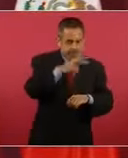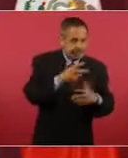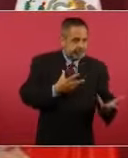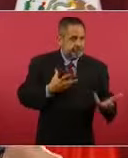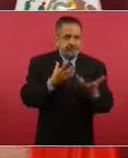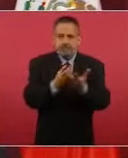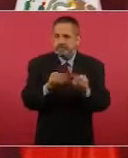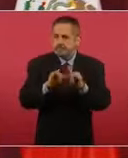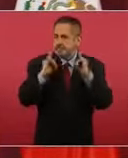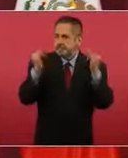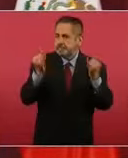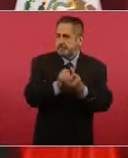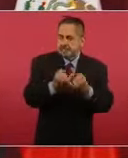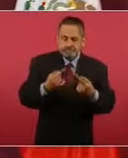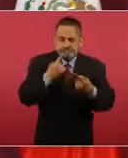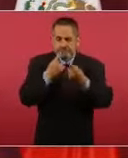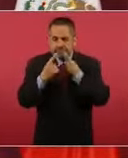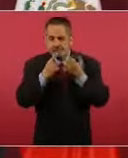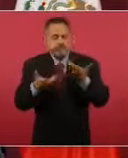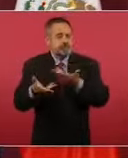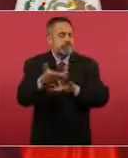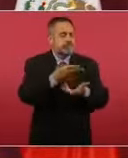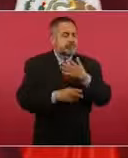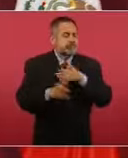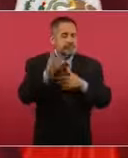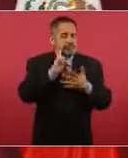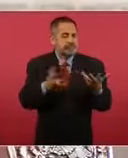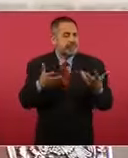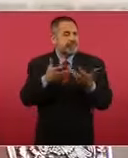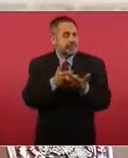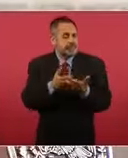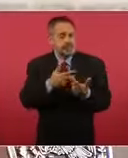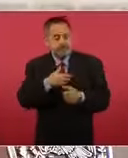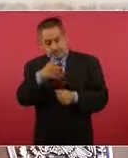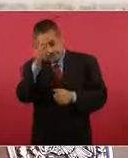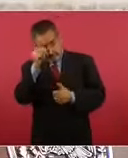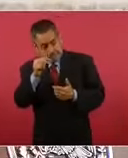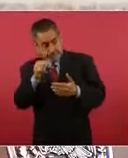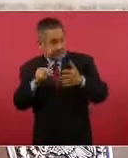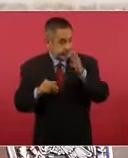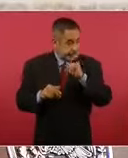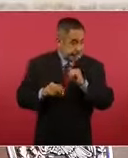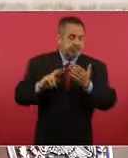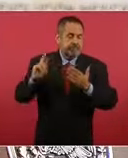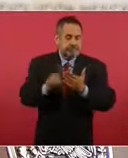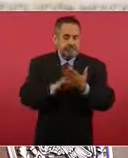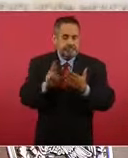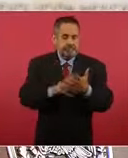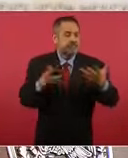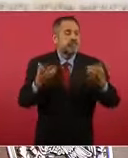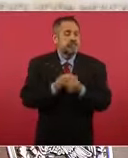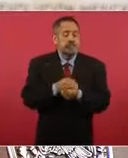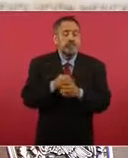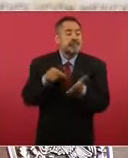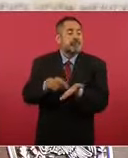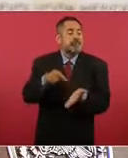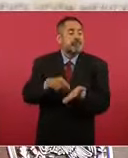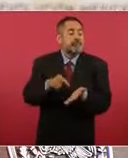para y lograr algunos acuerdos en el marco del tratado